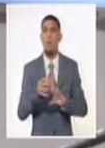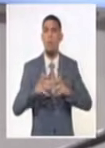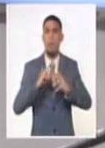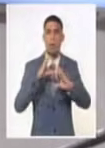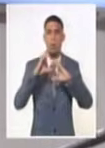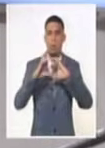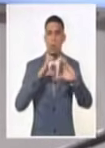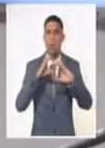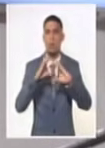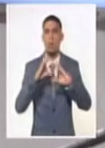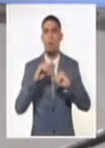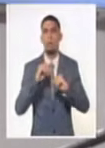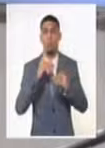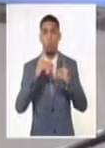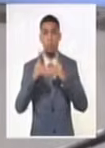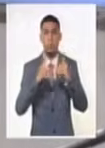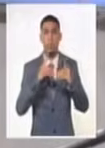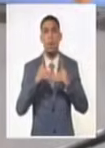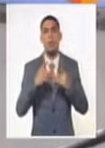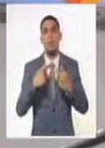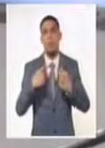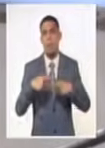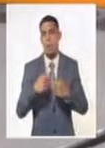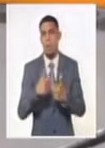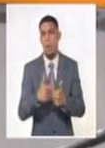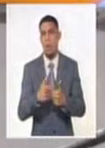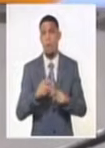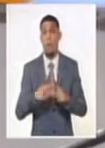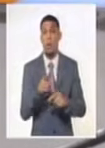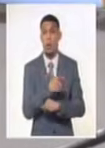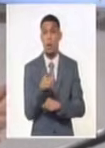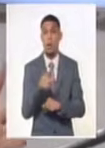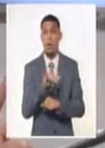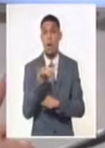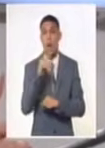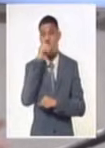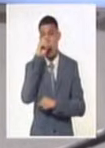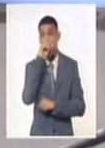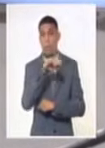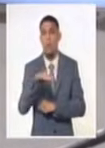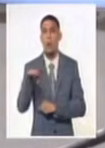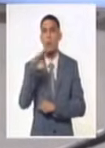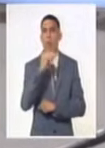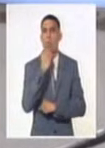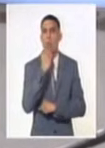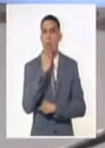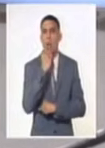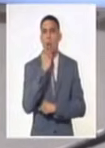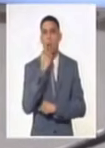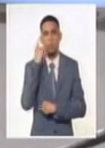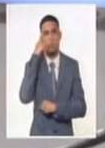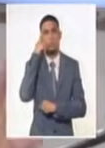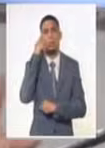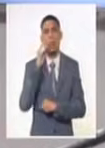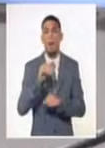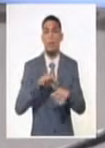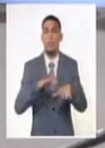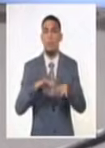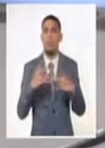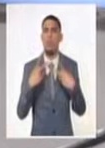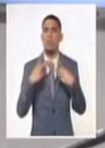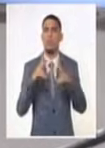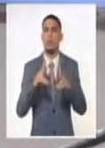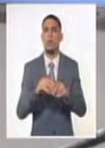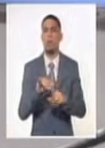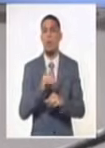grandes, que tienen posiblemente una autonomía para el aprendizaje que es superior, pero también una urgencia porque se están formando como profesionales y ellos ven que el